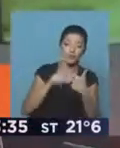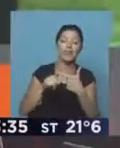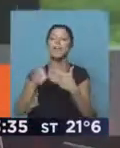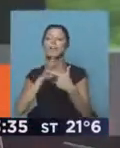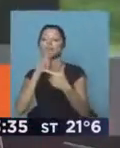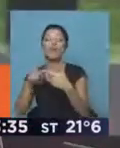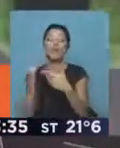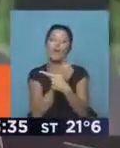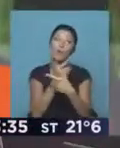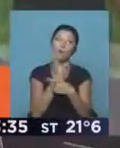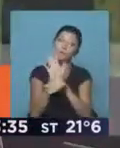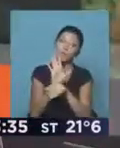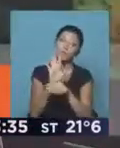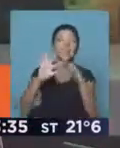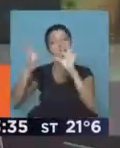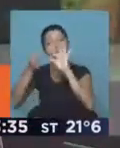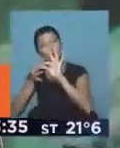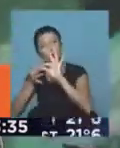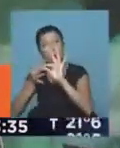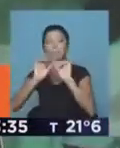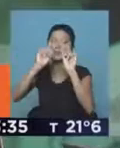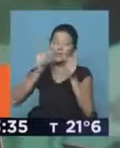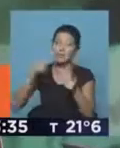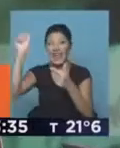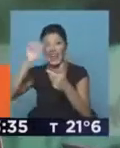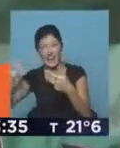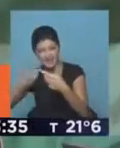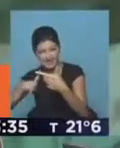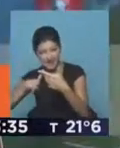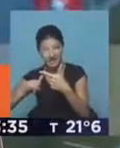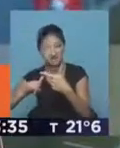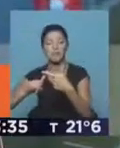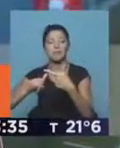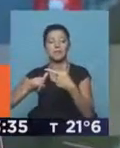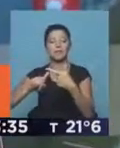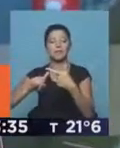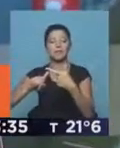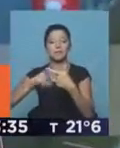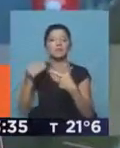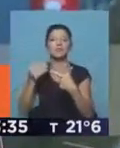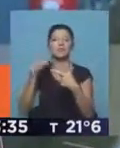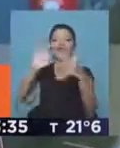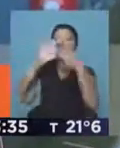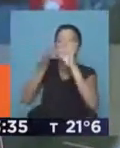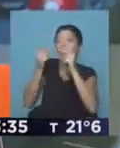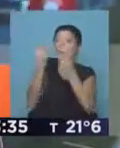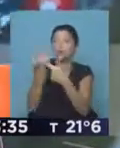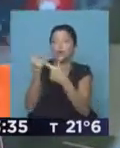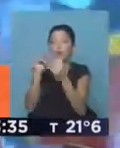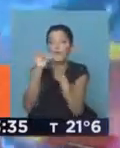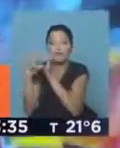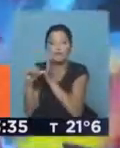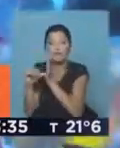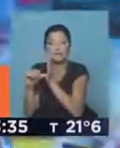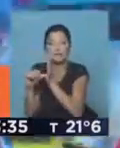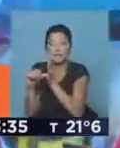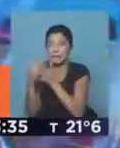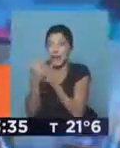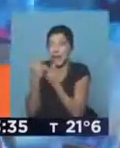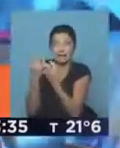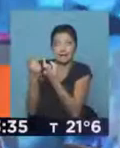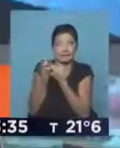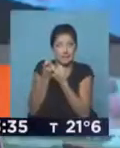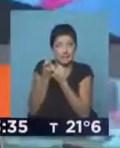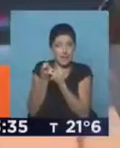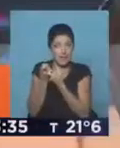europeos, un poco europeos, una pata en Europa, sí, otra pata en Asia o en Oriente. ¿Qué hace Europa con estos líderes a los cuales los necesita, en el